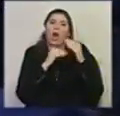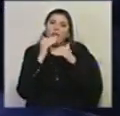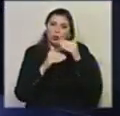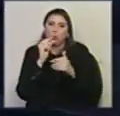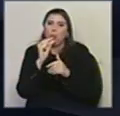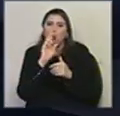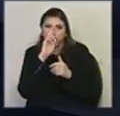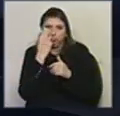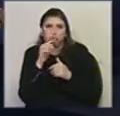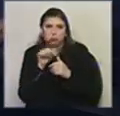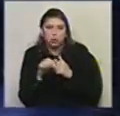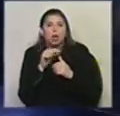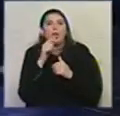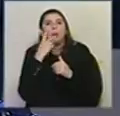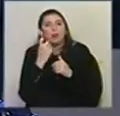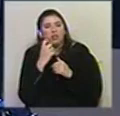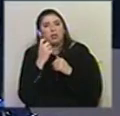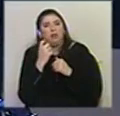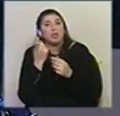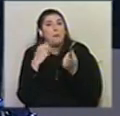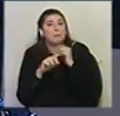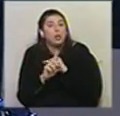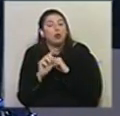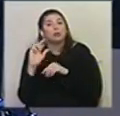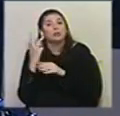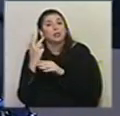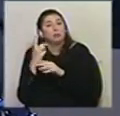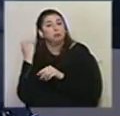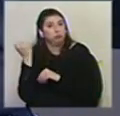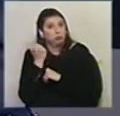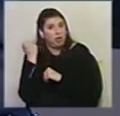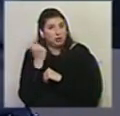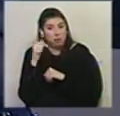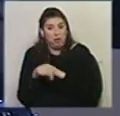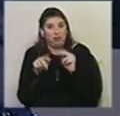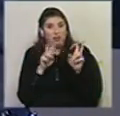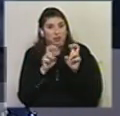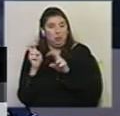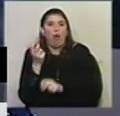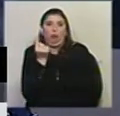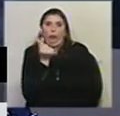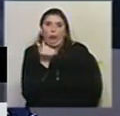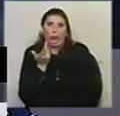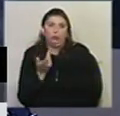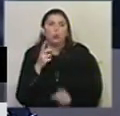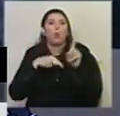de desarrollo de un primer nivel de atención. Y en tercer lugar, muy importante para este tema de los costos, una gestión eficaz que haga que